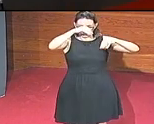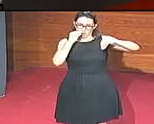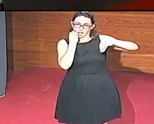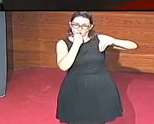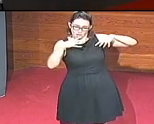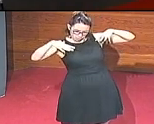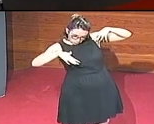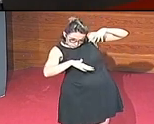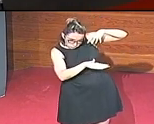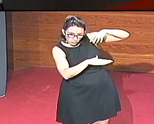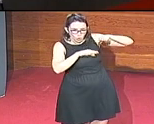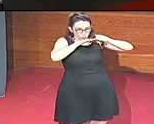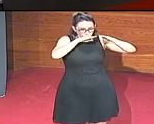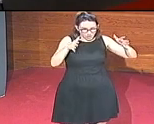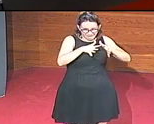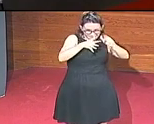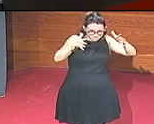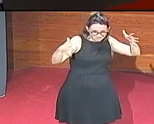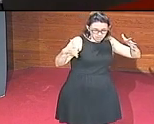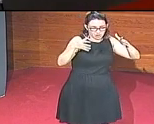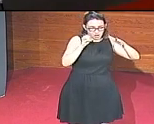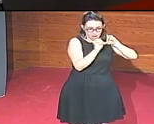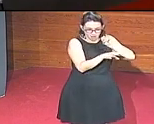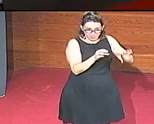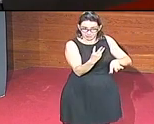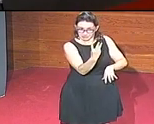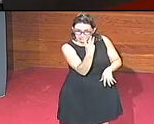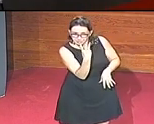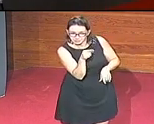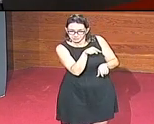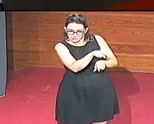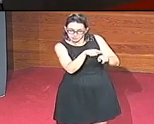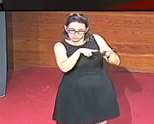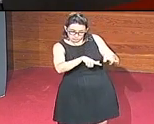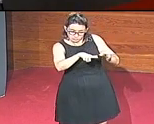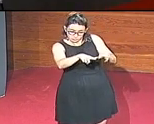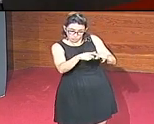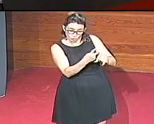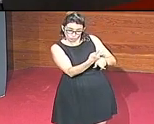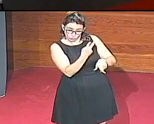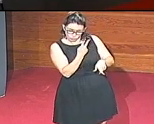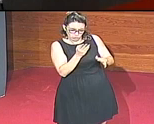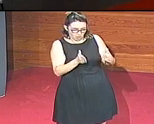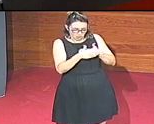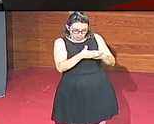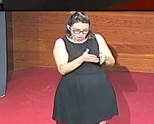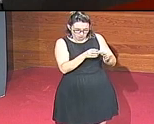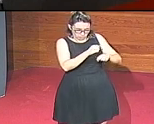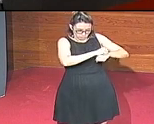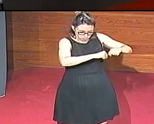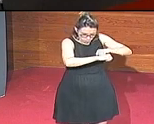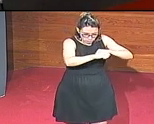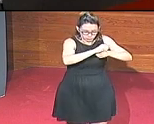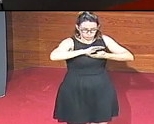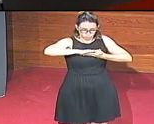cómo tiene un túnel gigante y luego tiene tres almacenes donde en esos almacenes están todas las cajas donde se guardan todos los sobres con